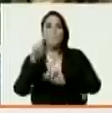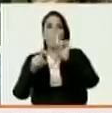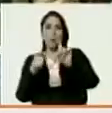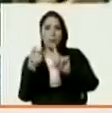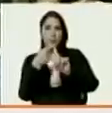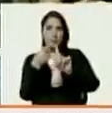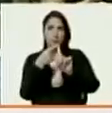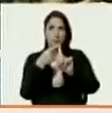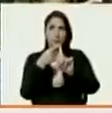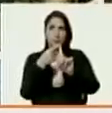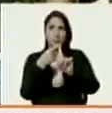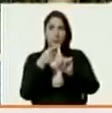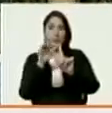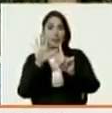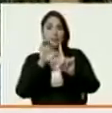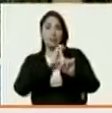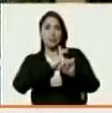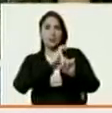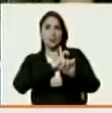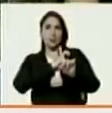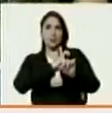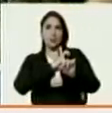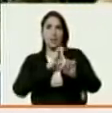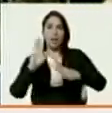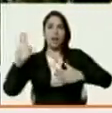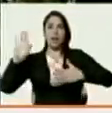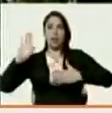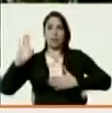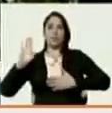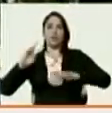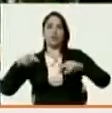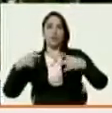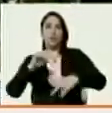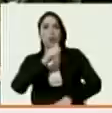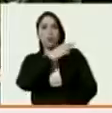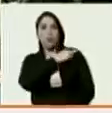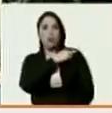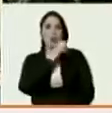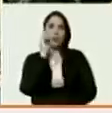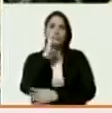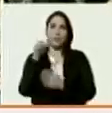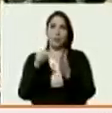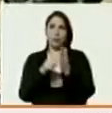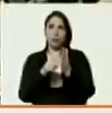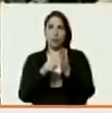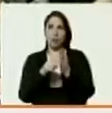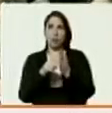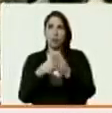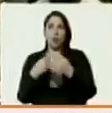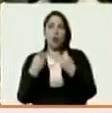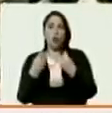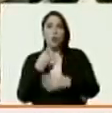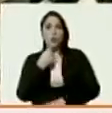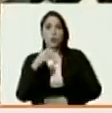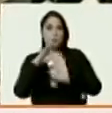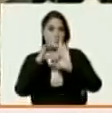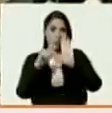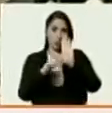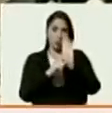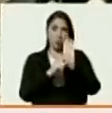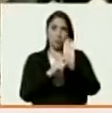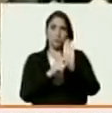es, desde el 5 de enero se juramentó una nueva junta directiva de la Asamblea Nacional, como lo reza la Constitución de la